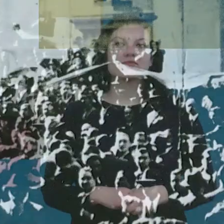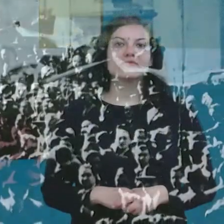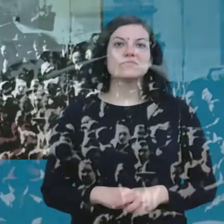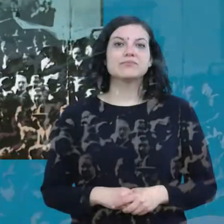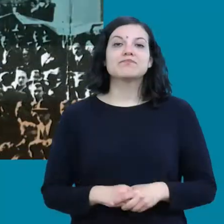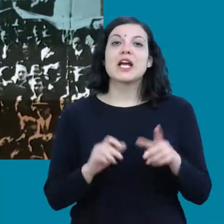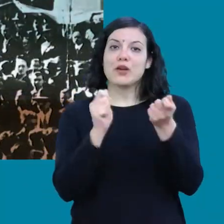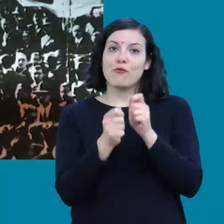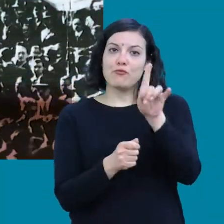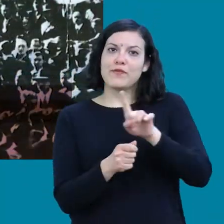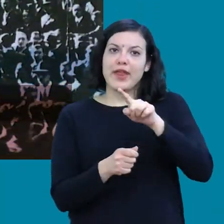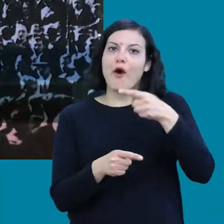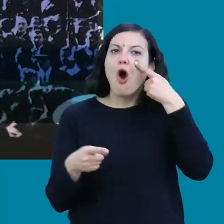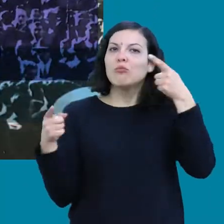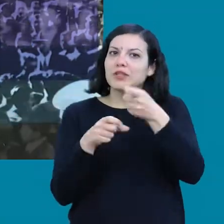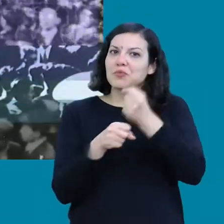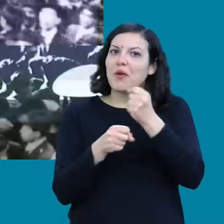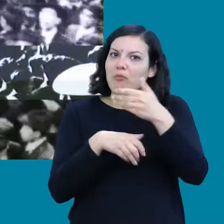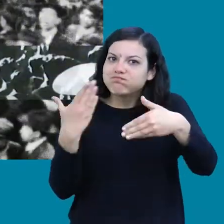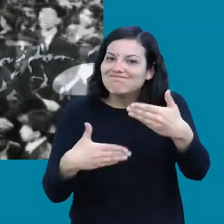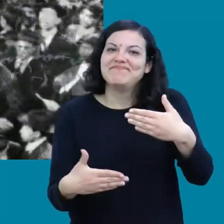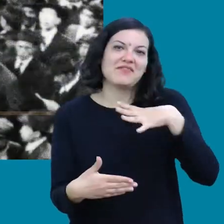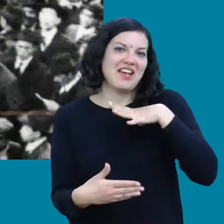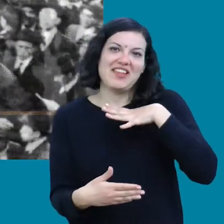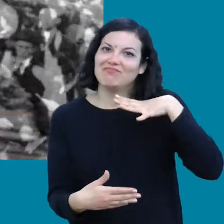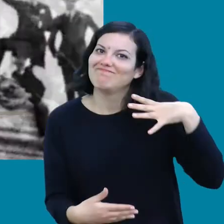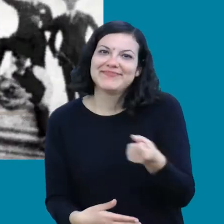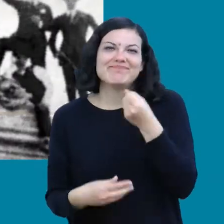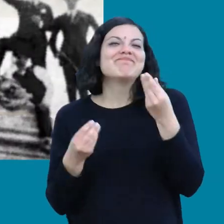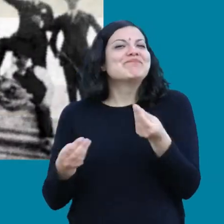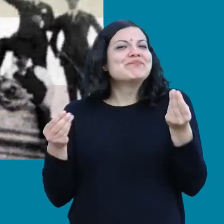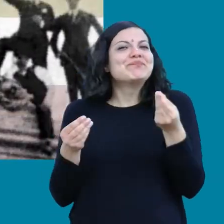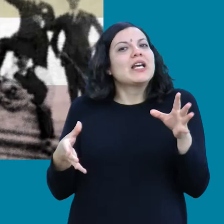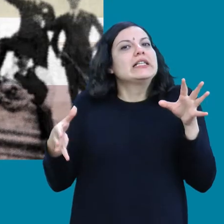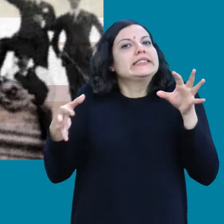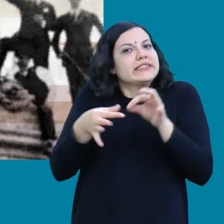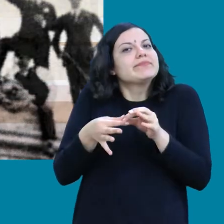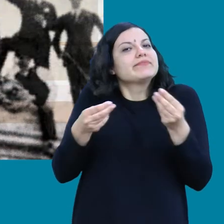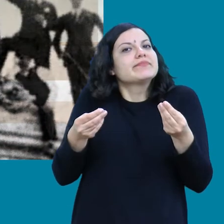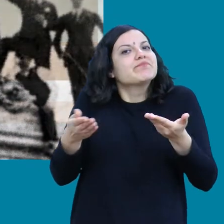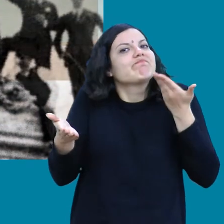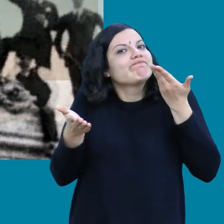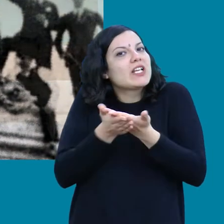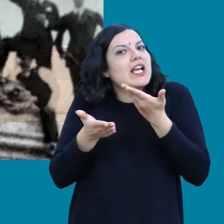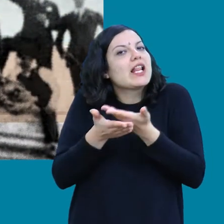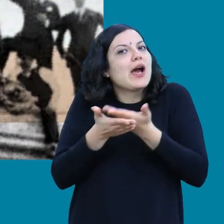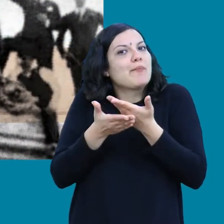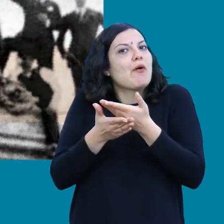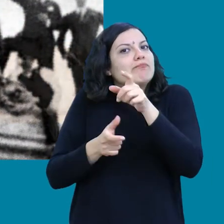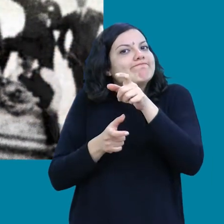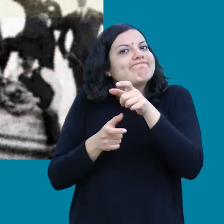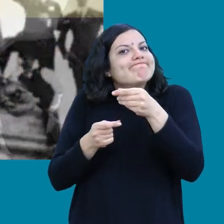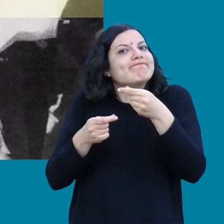Hay un programa incumplido de la reforma que se articulaba, ¿no? La exigencia o el reclamo